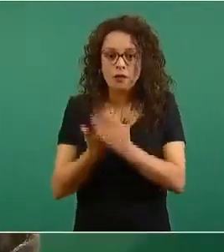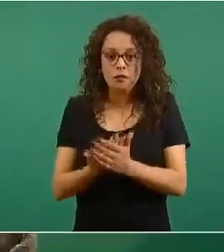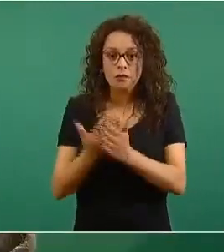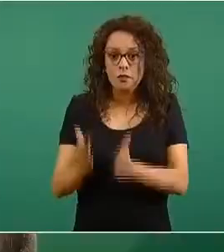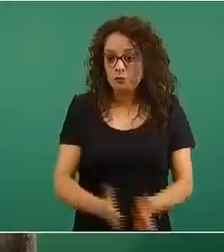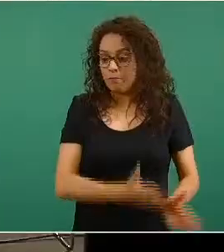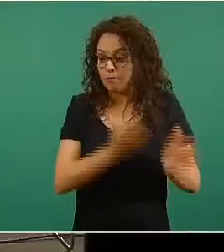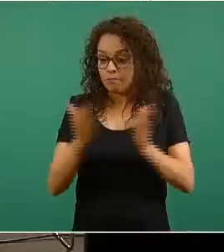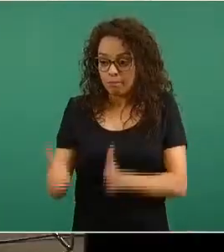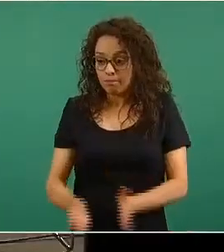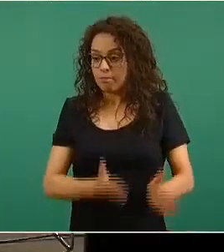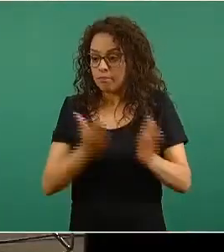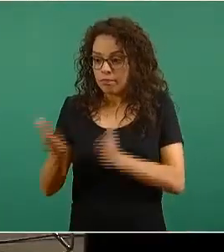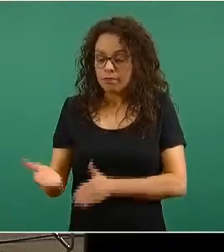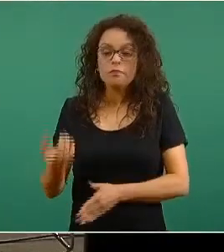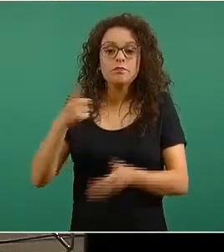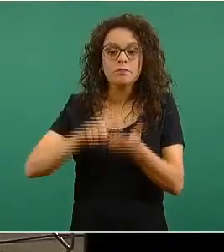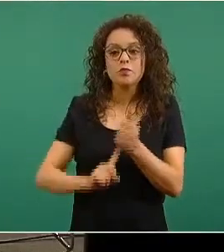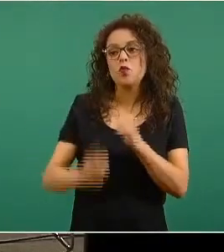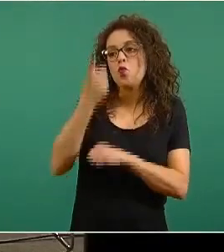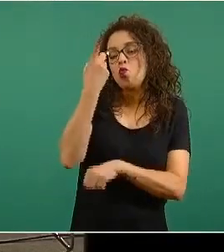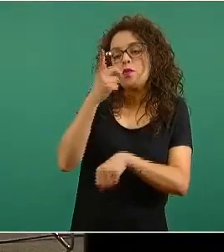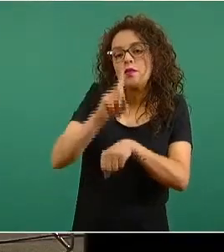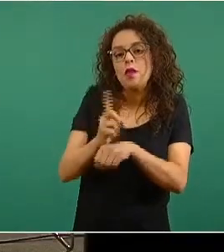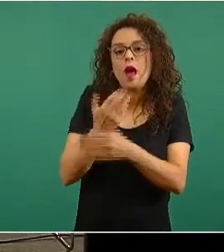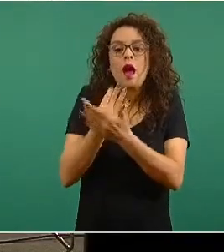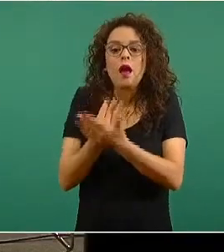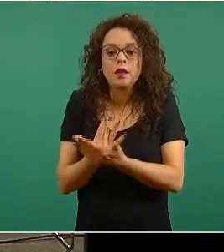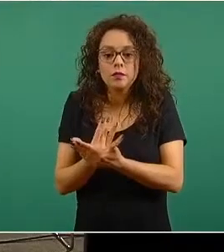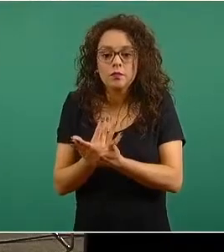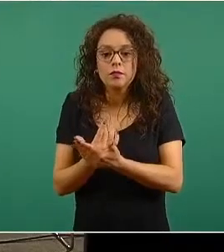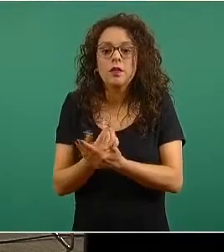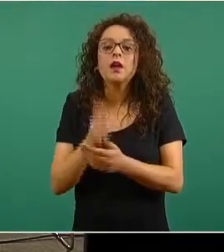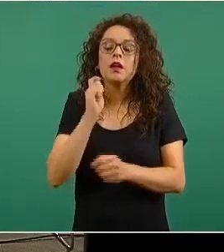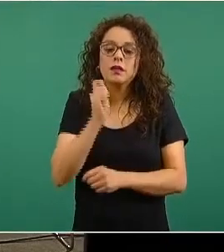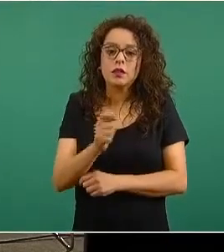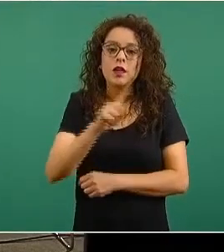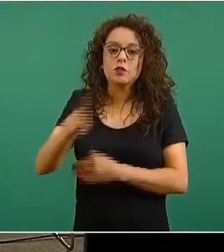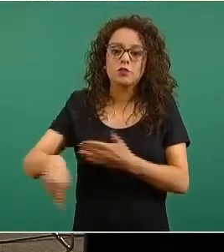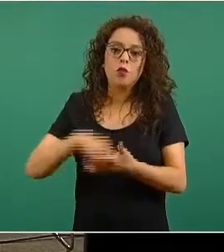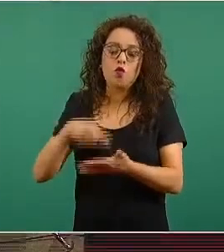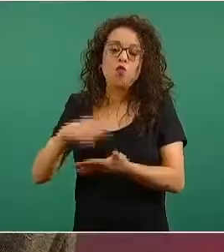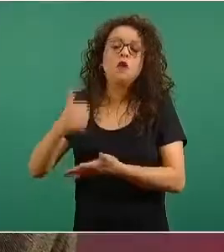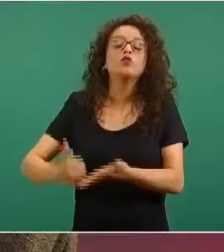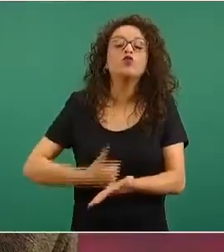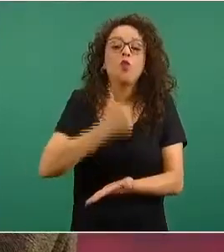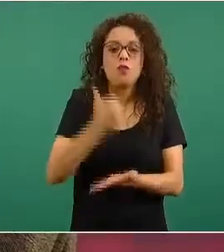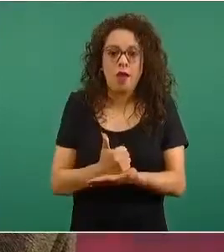un día que tienen que esperar las personas en las zonas urbanas.